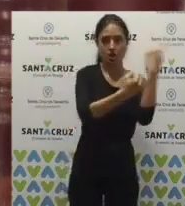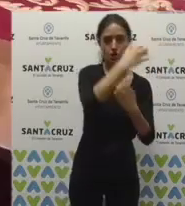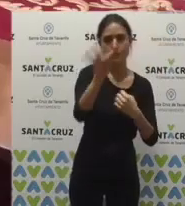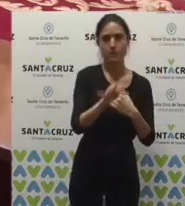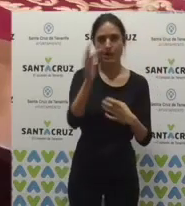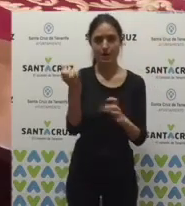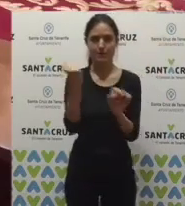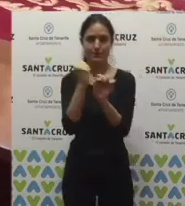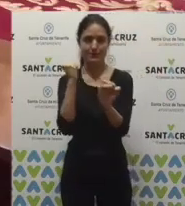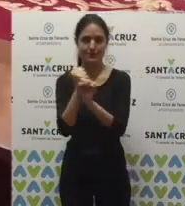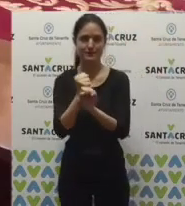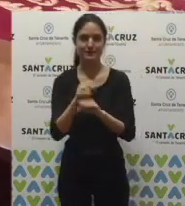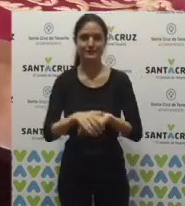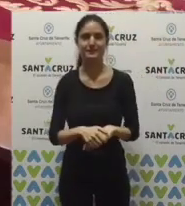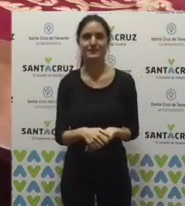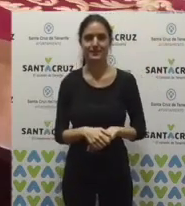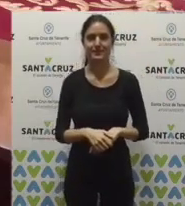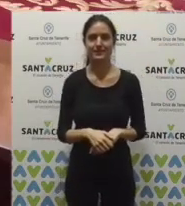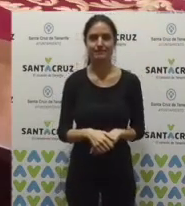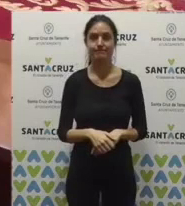don alfonso xi